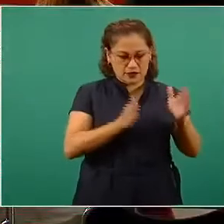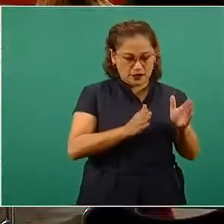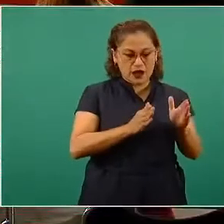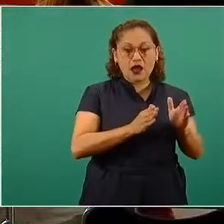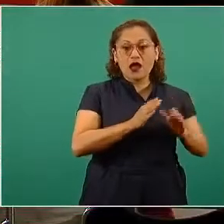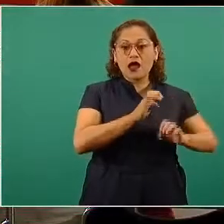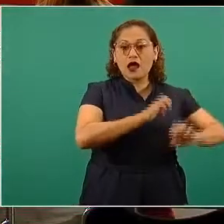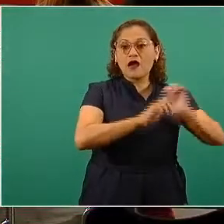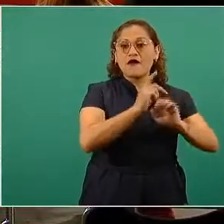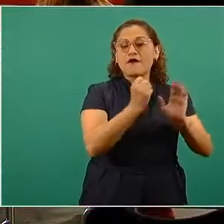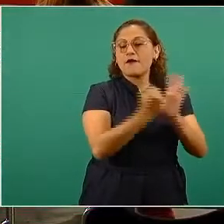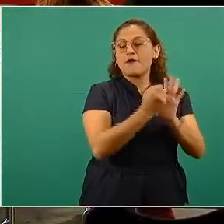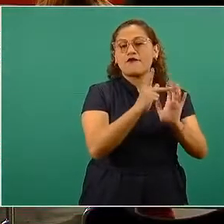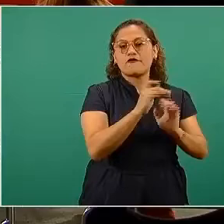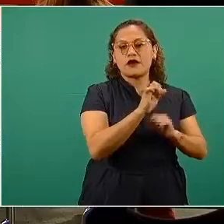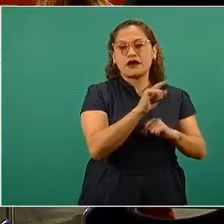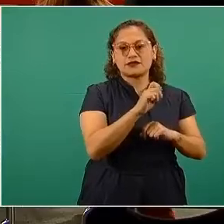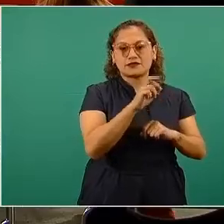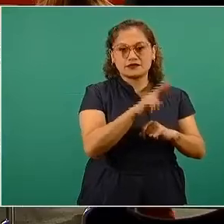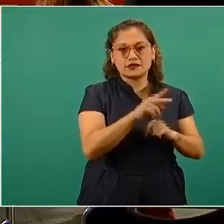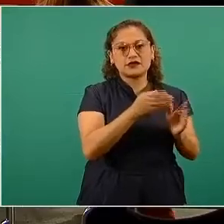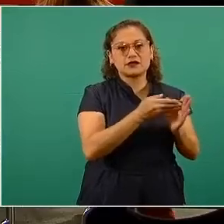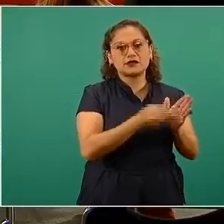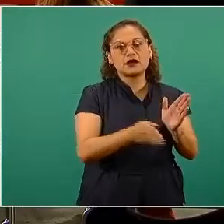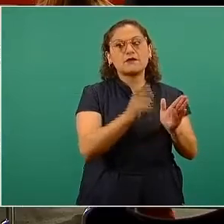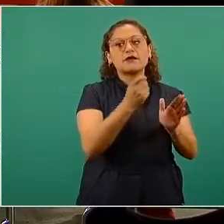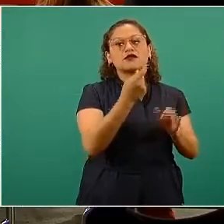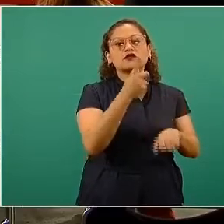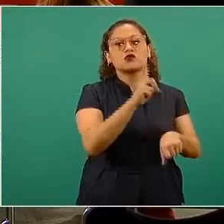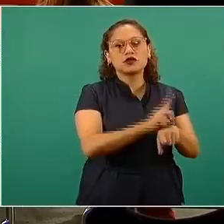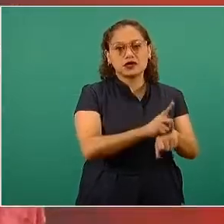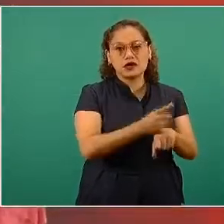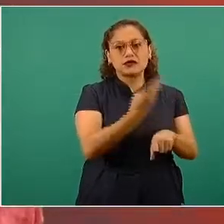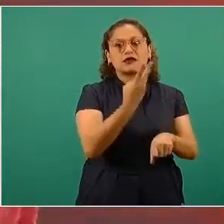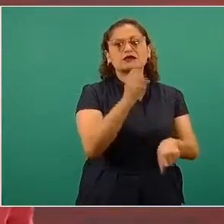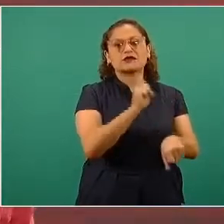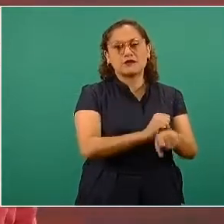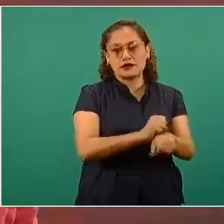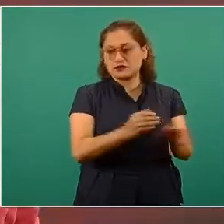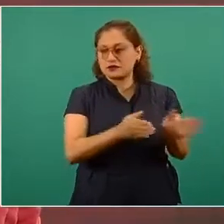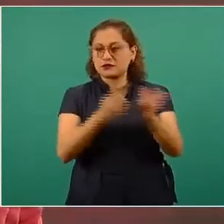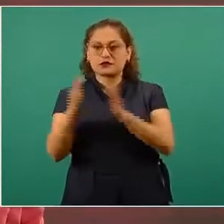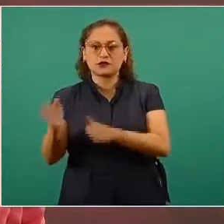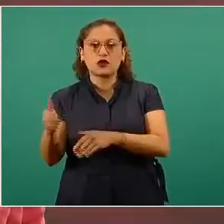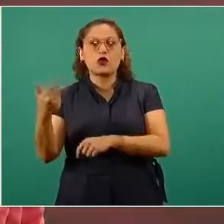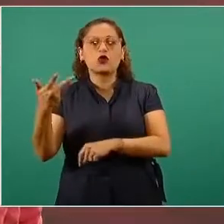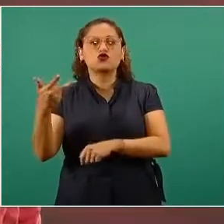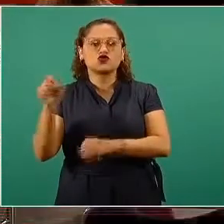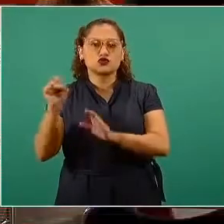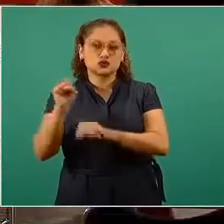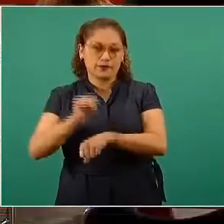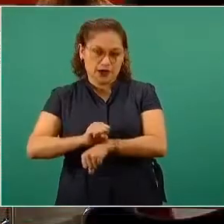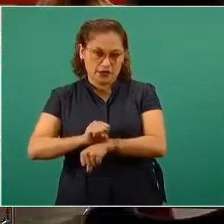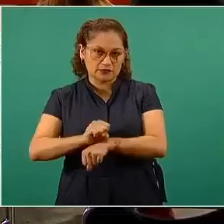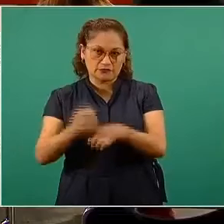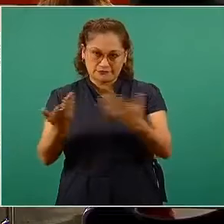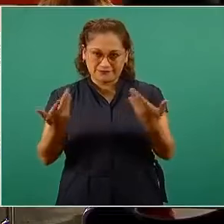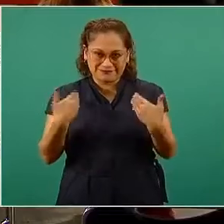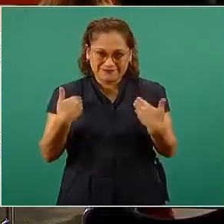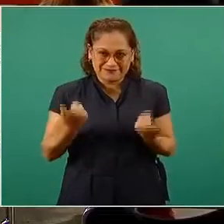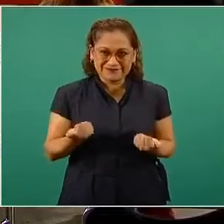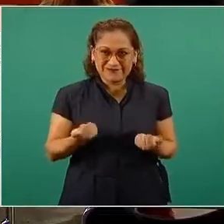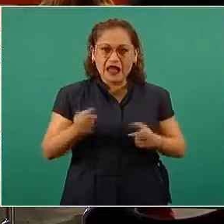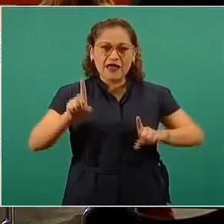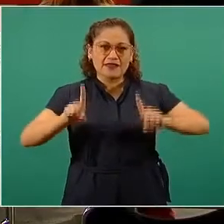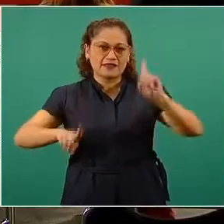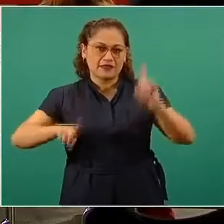8 semanas, 21 días, 3 semanas, 8 semanas, ¿no?